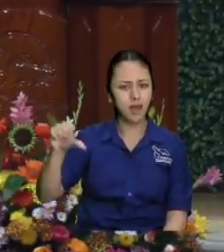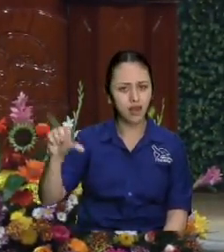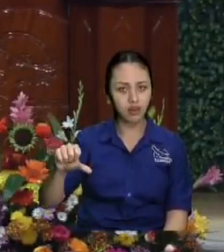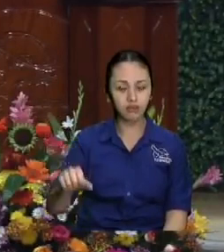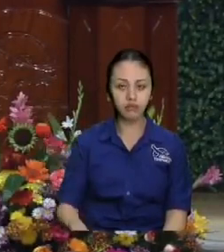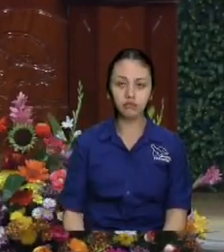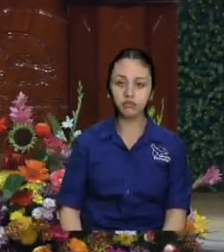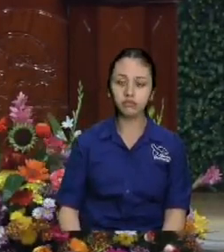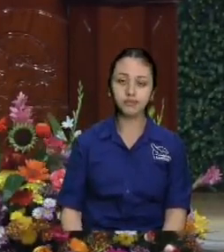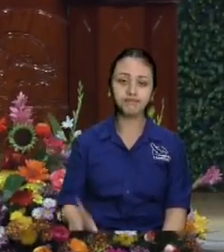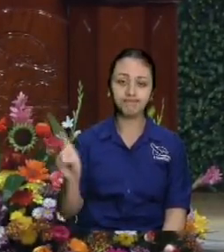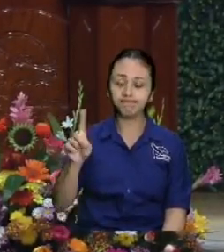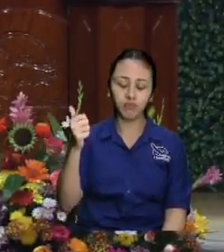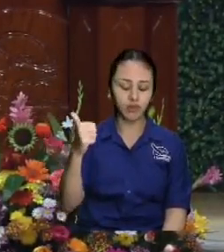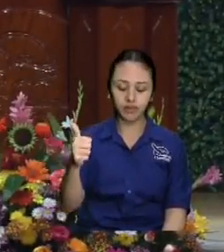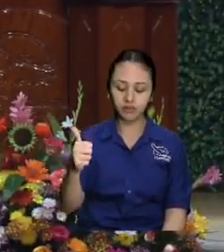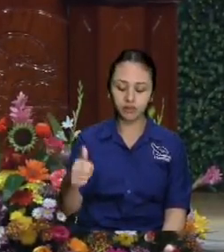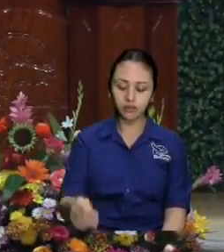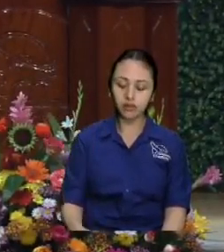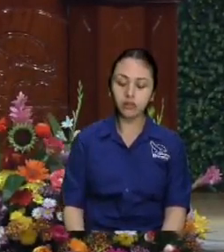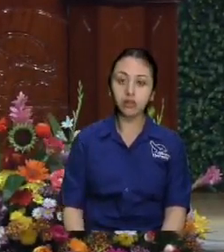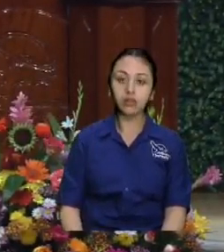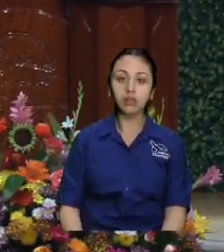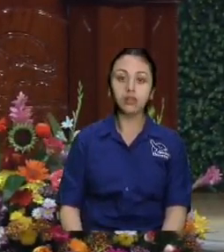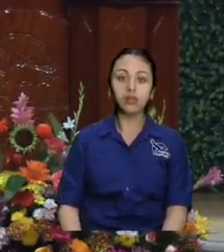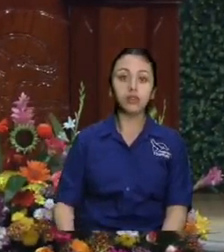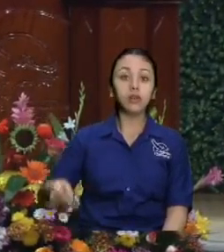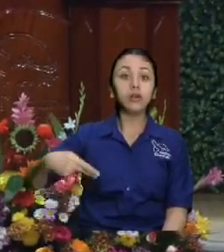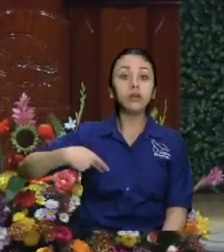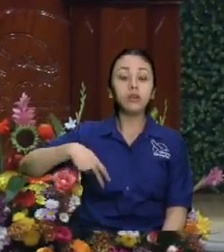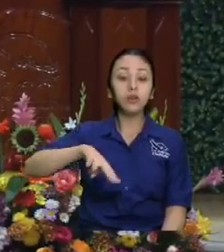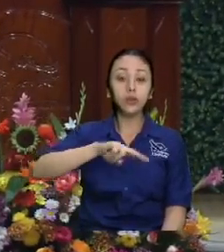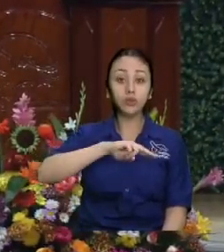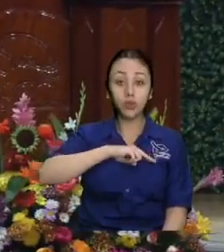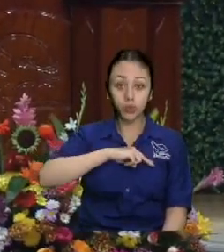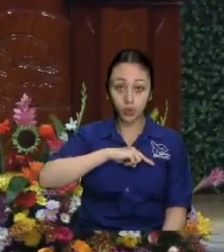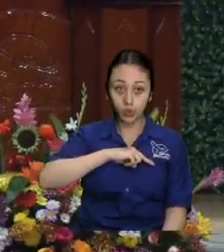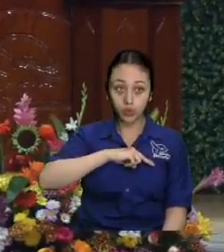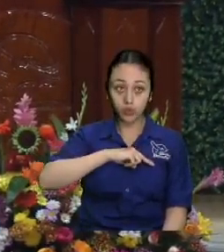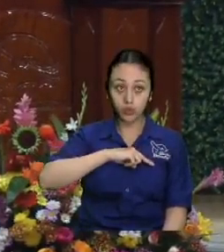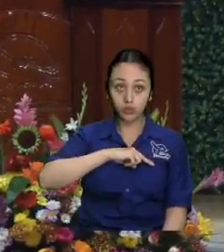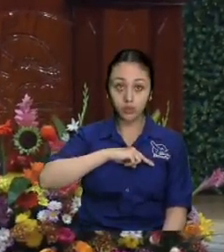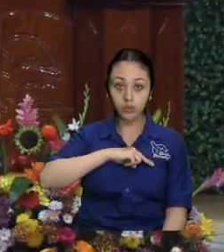No está bien. Cuando nosotros empezamos a hacer,